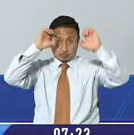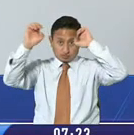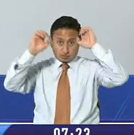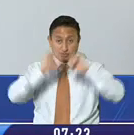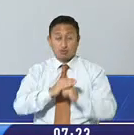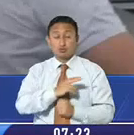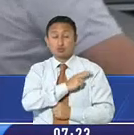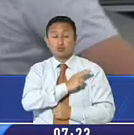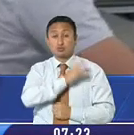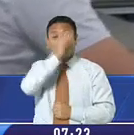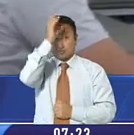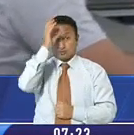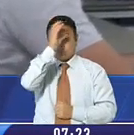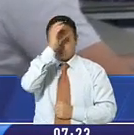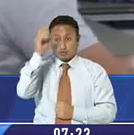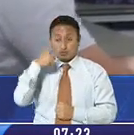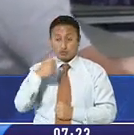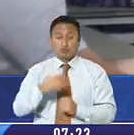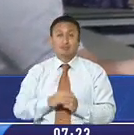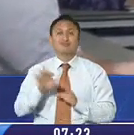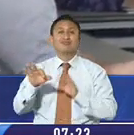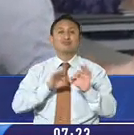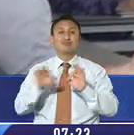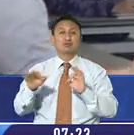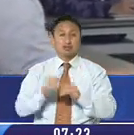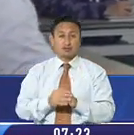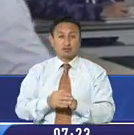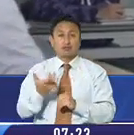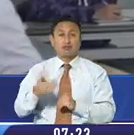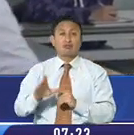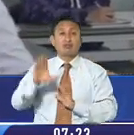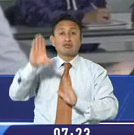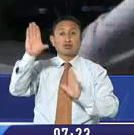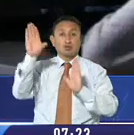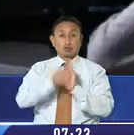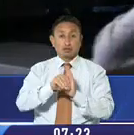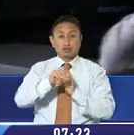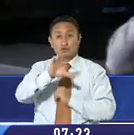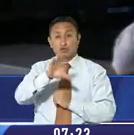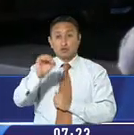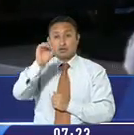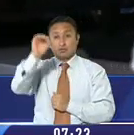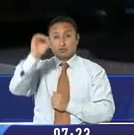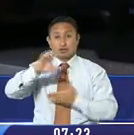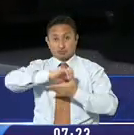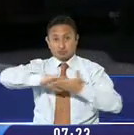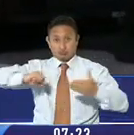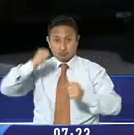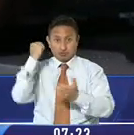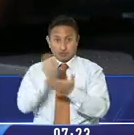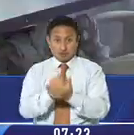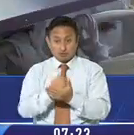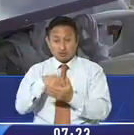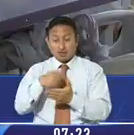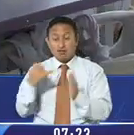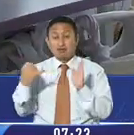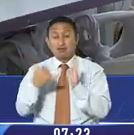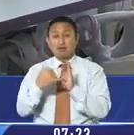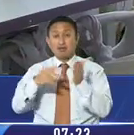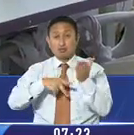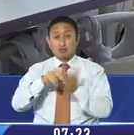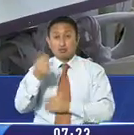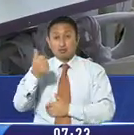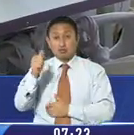Universidad, detalló que el descuento del 50% que se estableció para la matrícula y el 10% al arancel por motivo de la